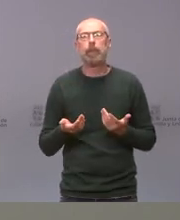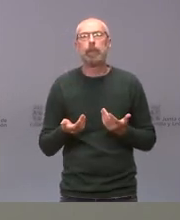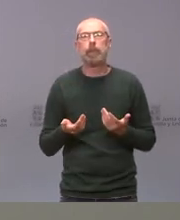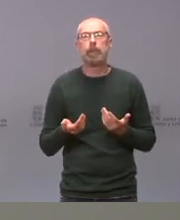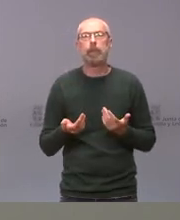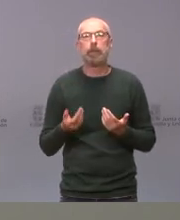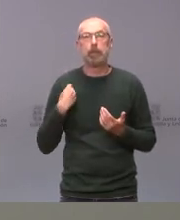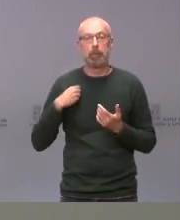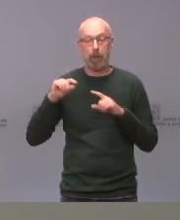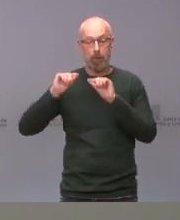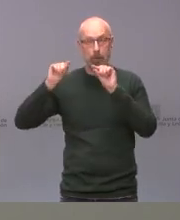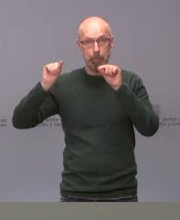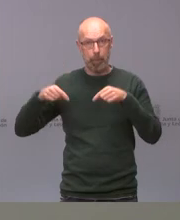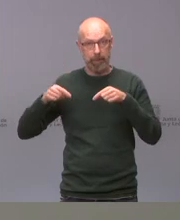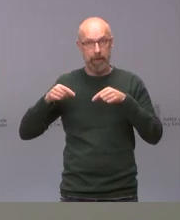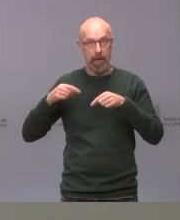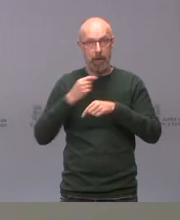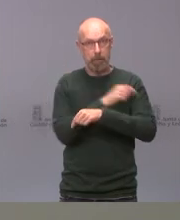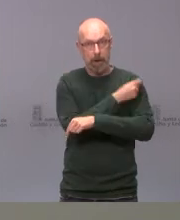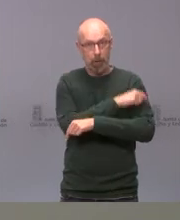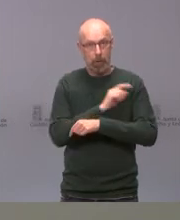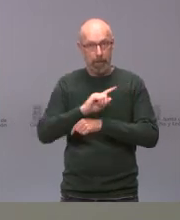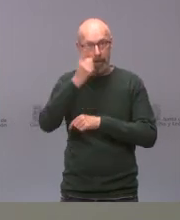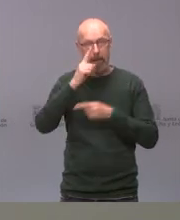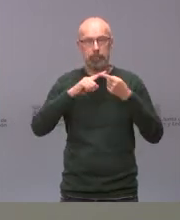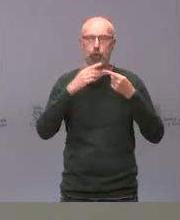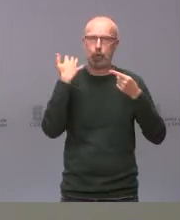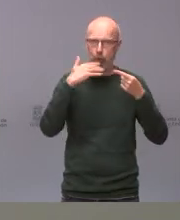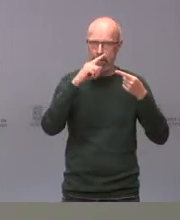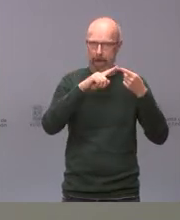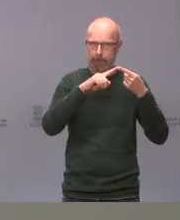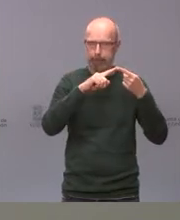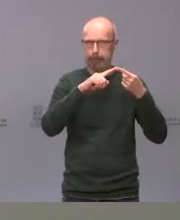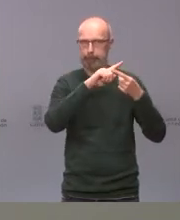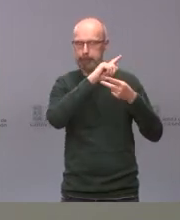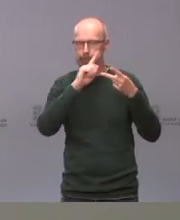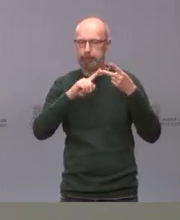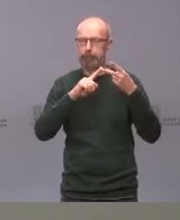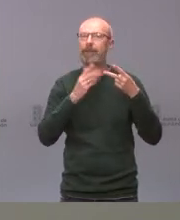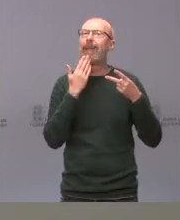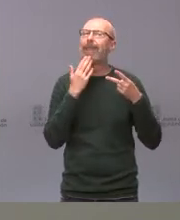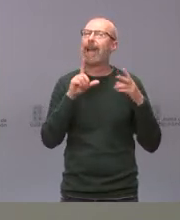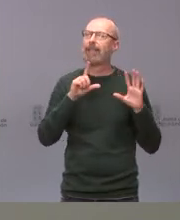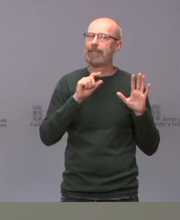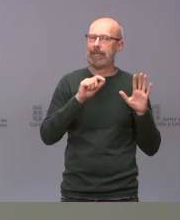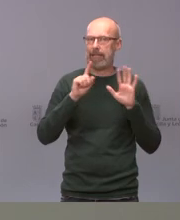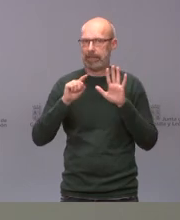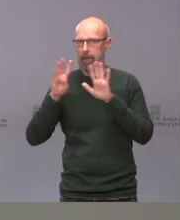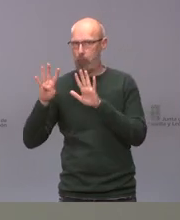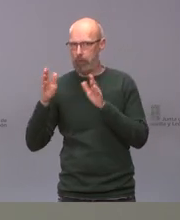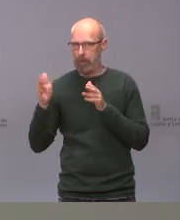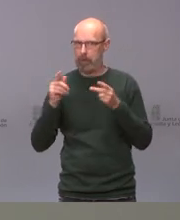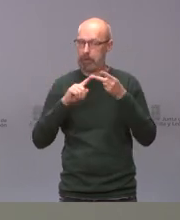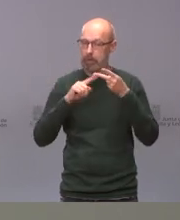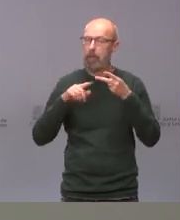la provincia que más está vacunando después de Soria en personas de 60 a 69 años es